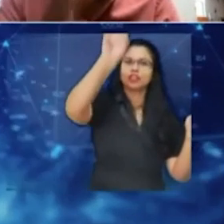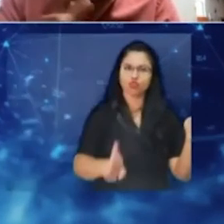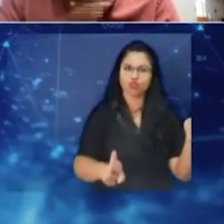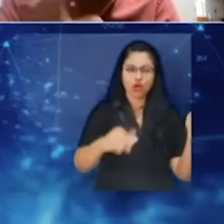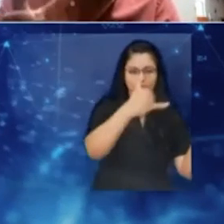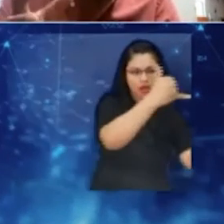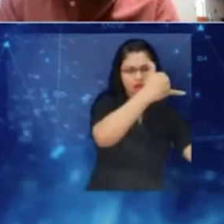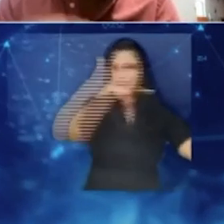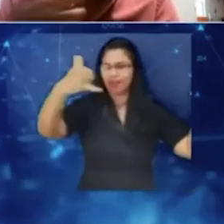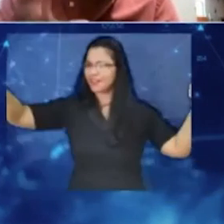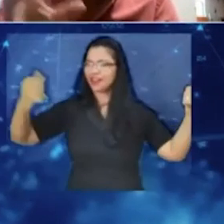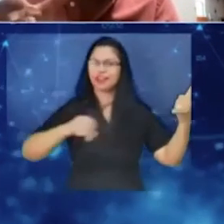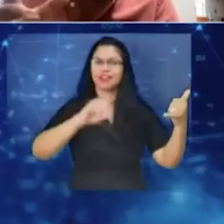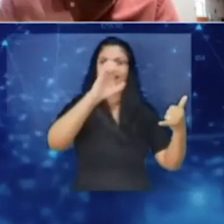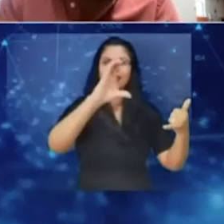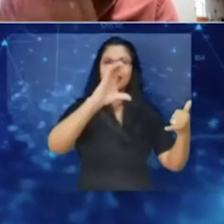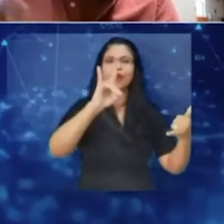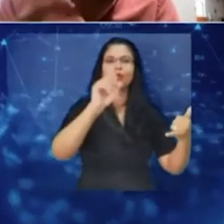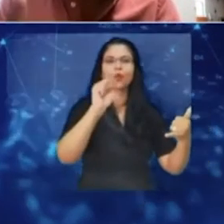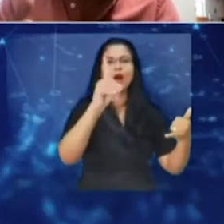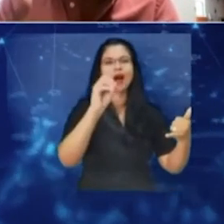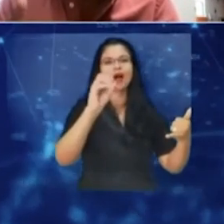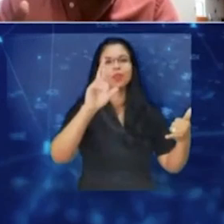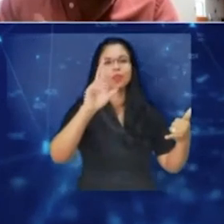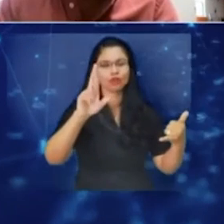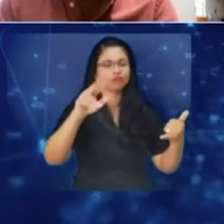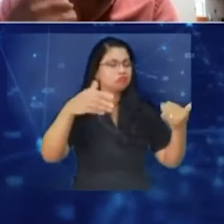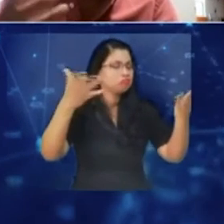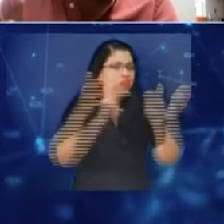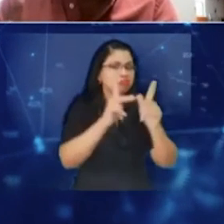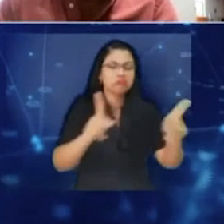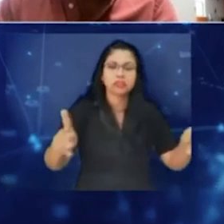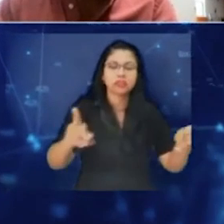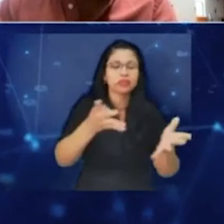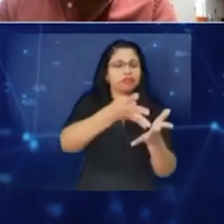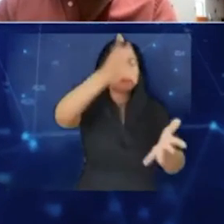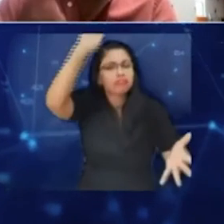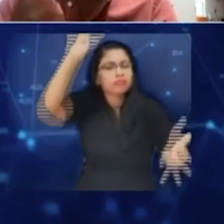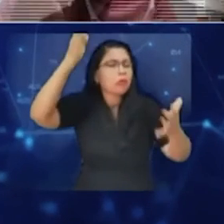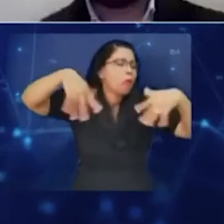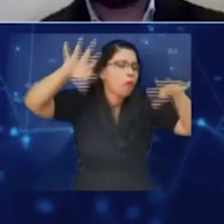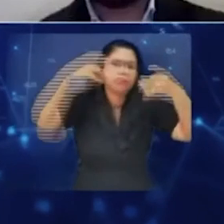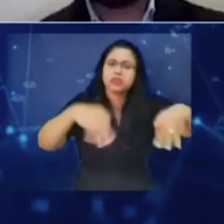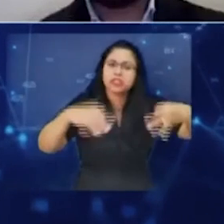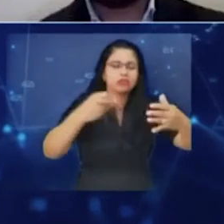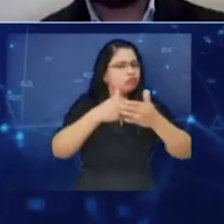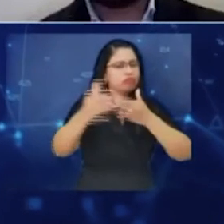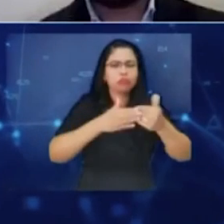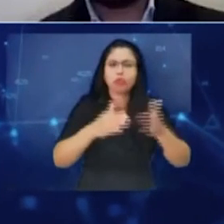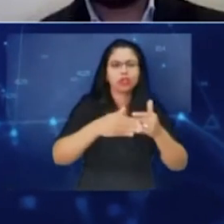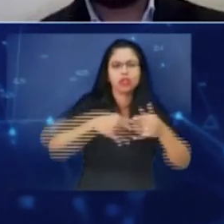uno de los clusters va desde los estratos, va a empezar a dar servicios en diferentes latitudes. Por las diferentes inclinaciones que